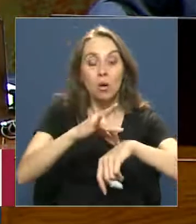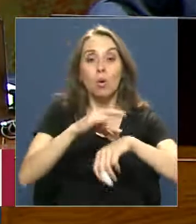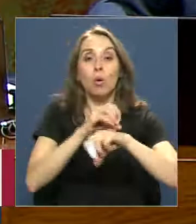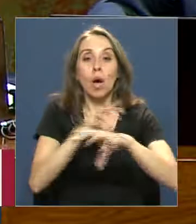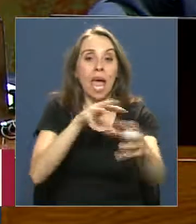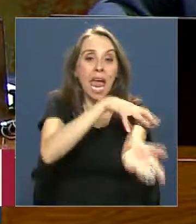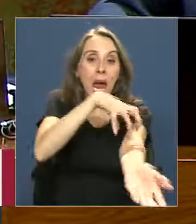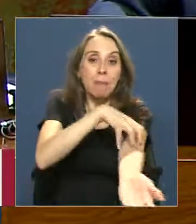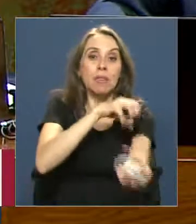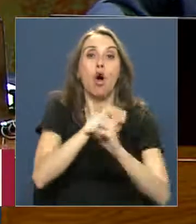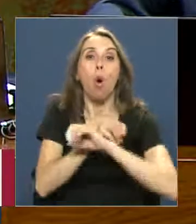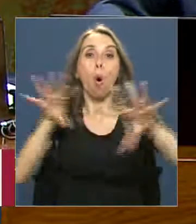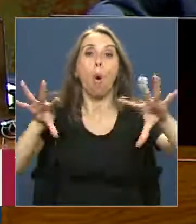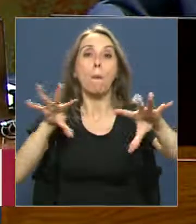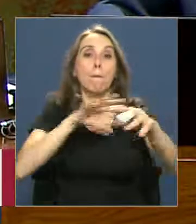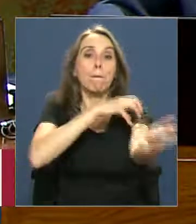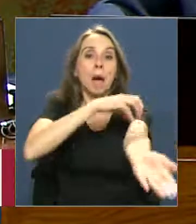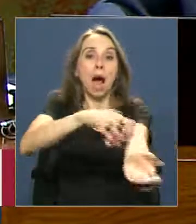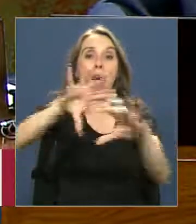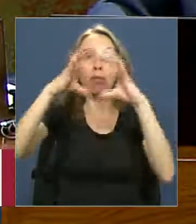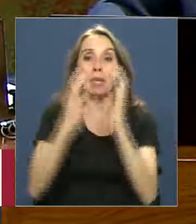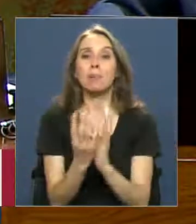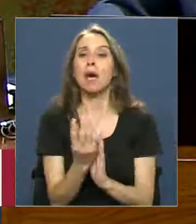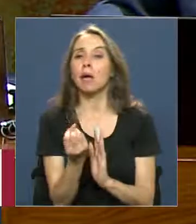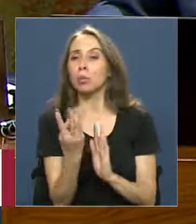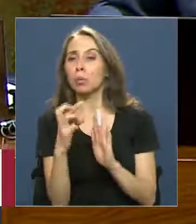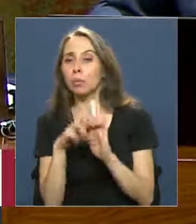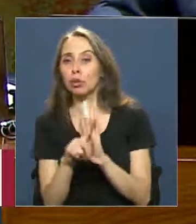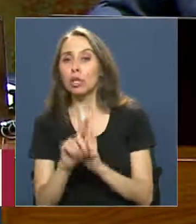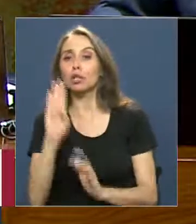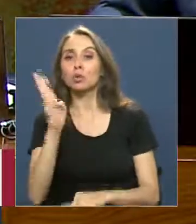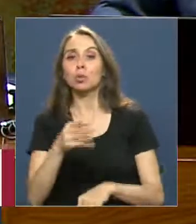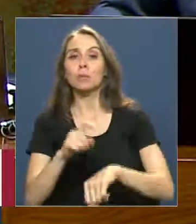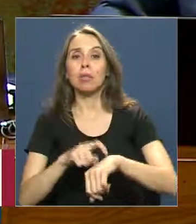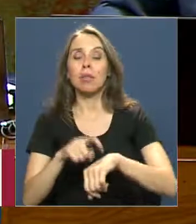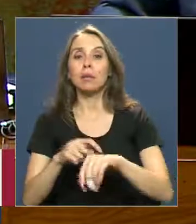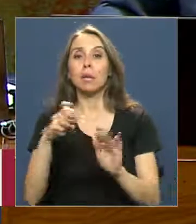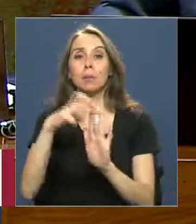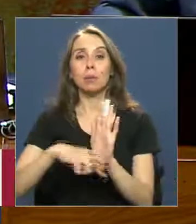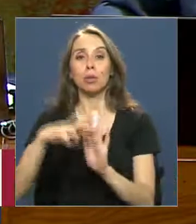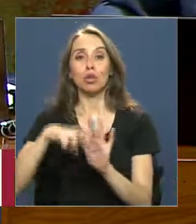boletín 13.303-11, y suspender el tiempo destinado a